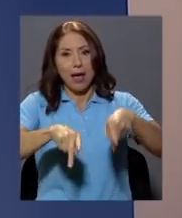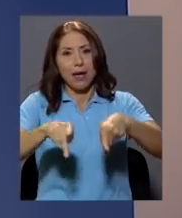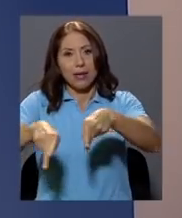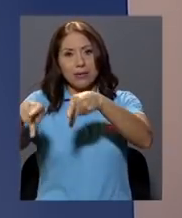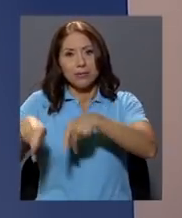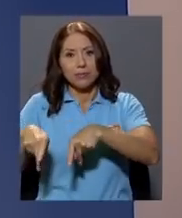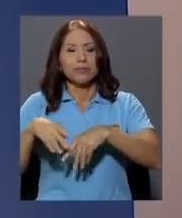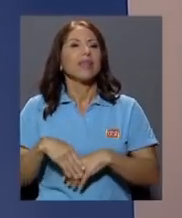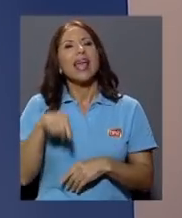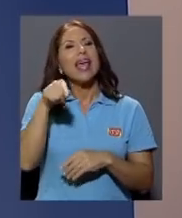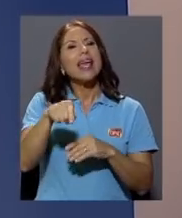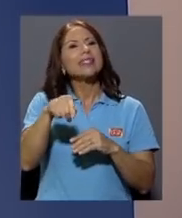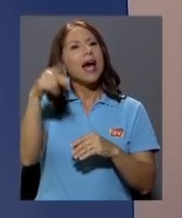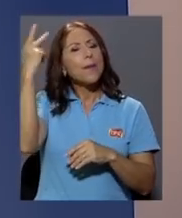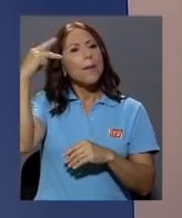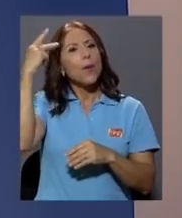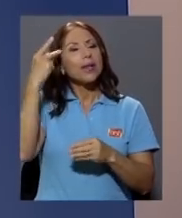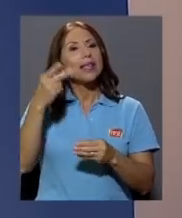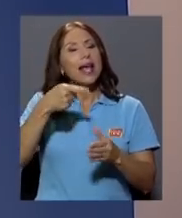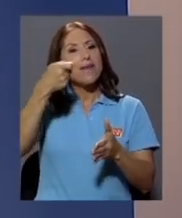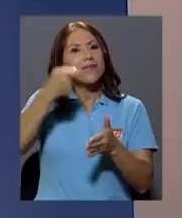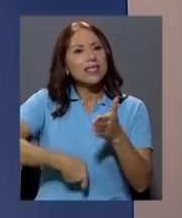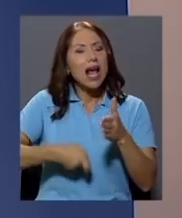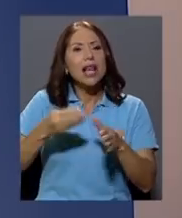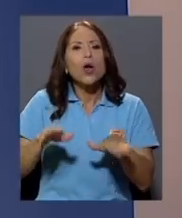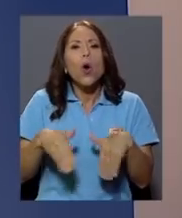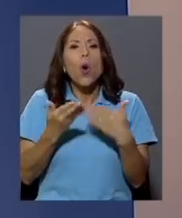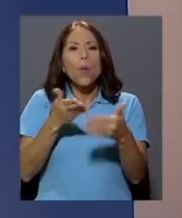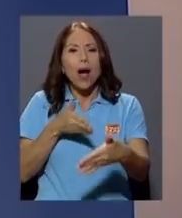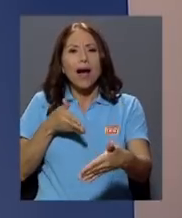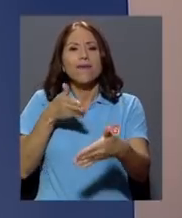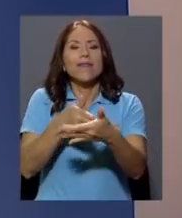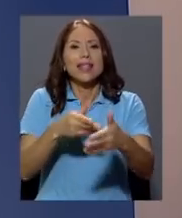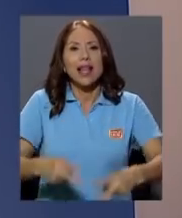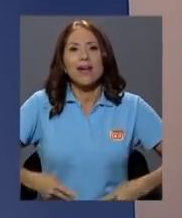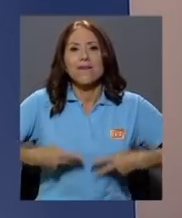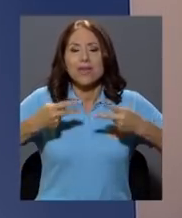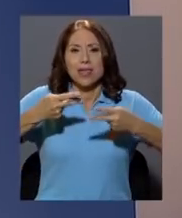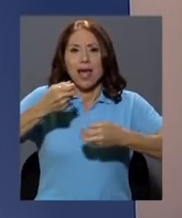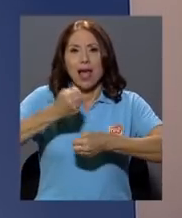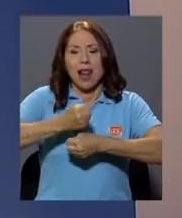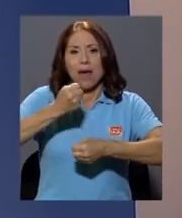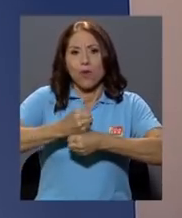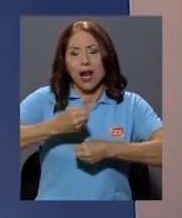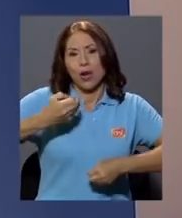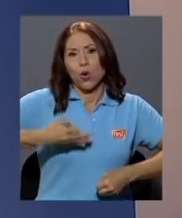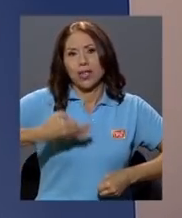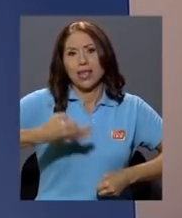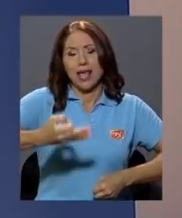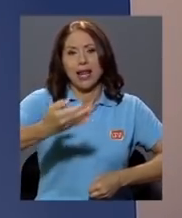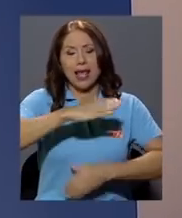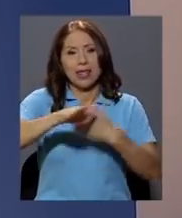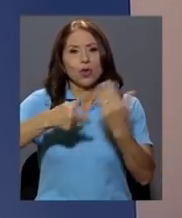personas. ¿Cómo es que esa política fiscal afecta la vida laboral cotidiana de todos nosotros?